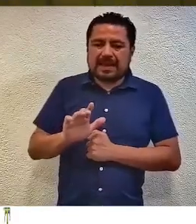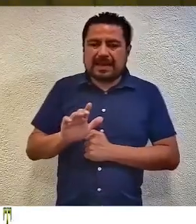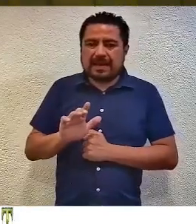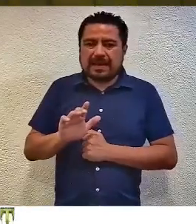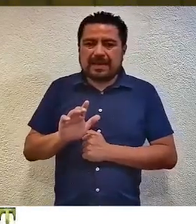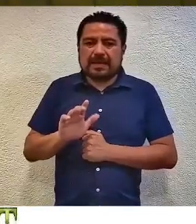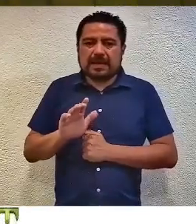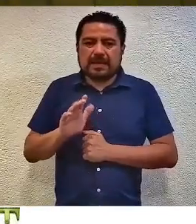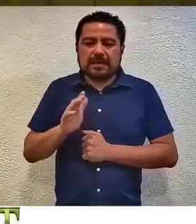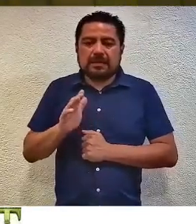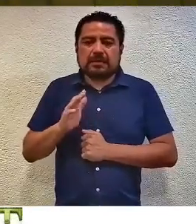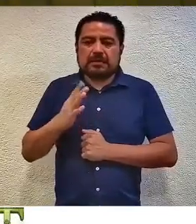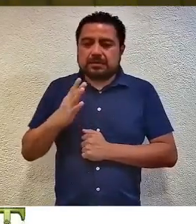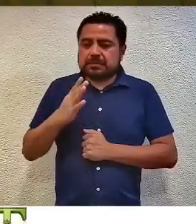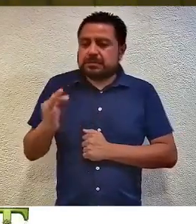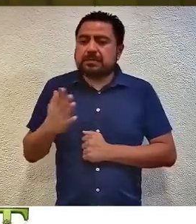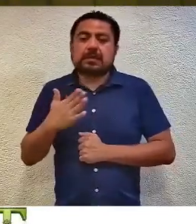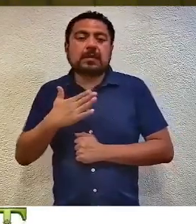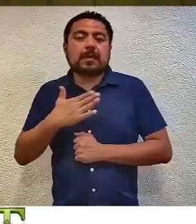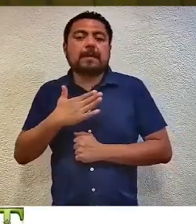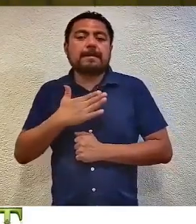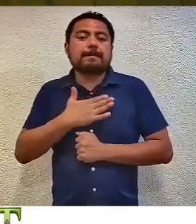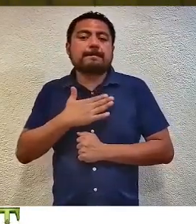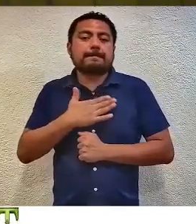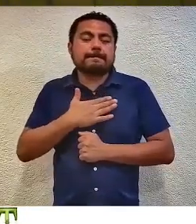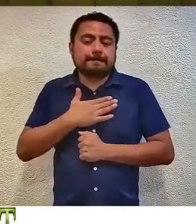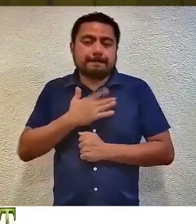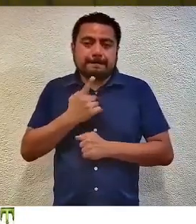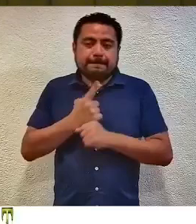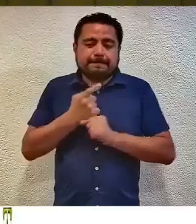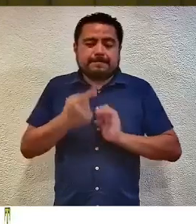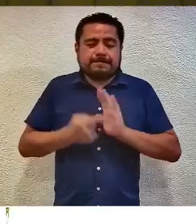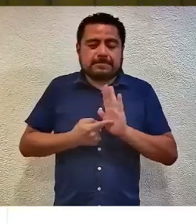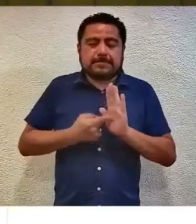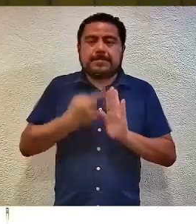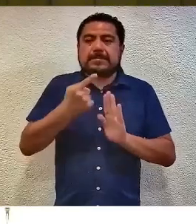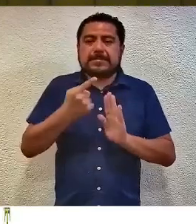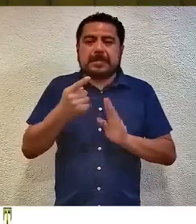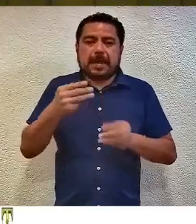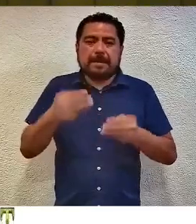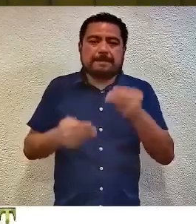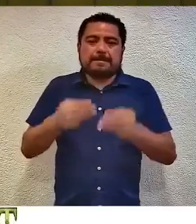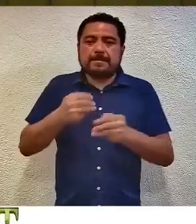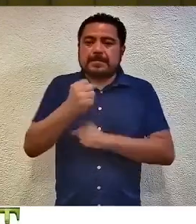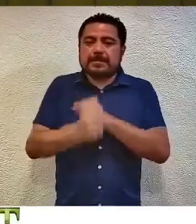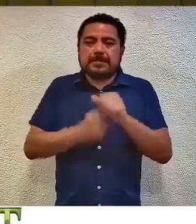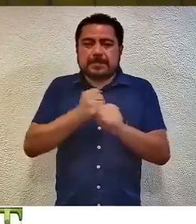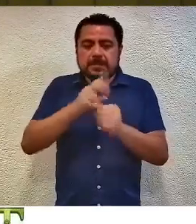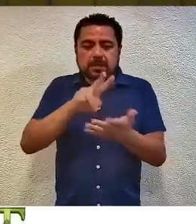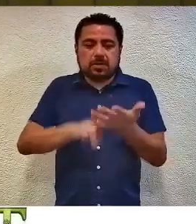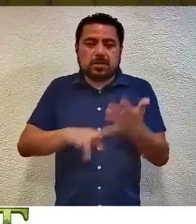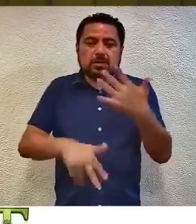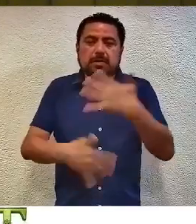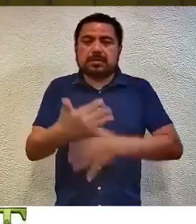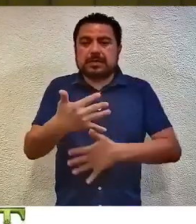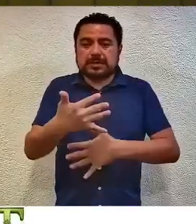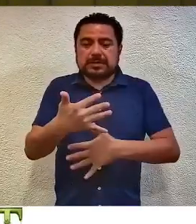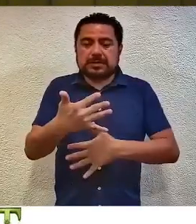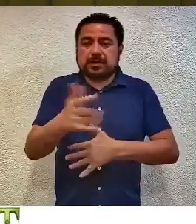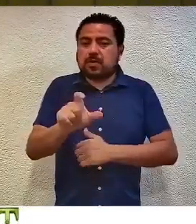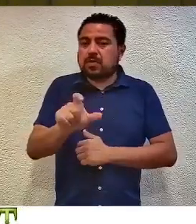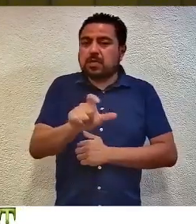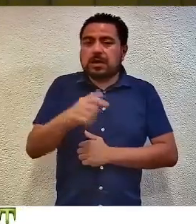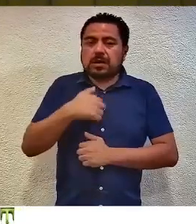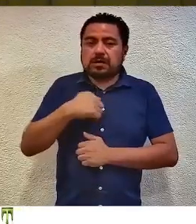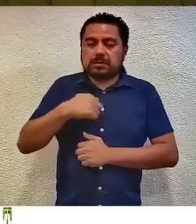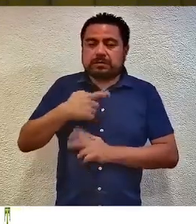A mí me nombran por primera vez magistrado en el 2015. Cuando yo